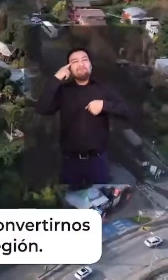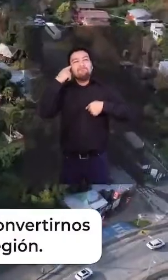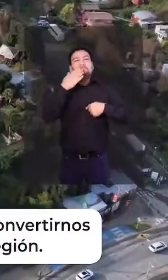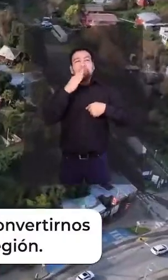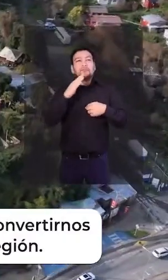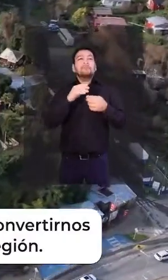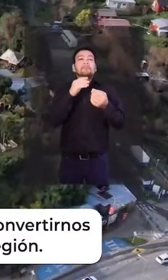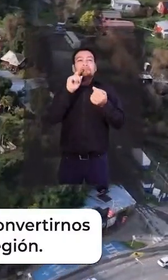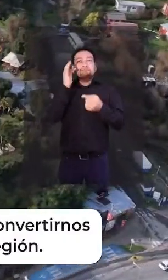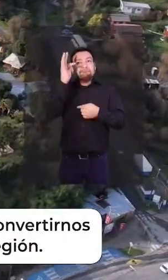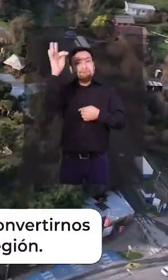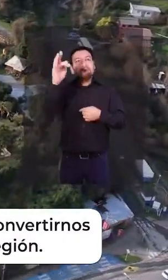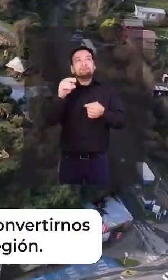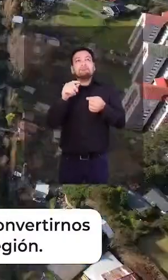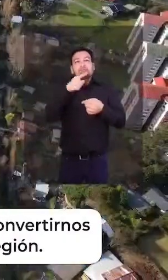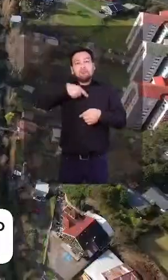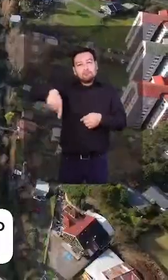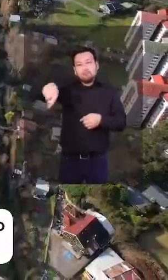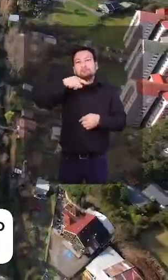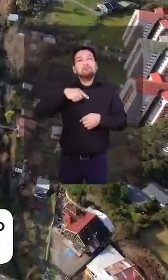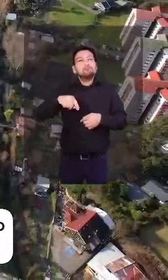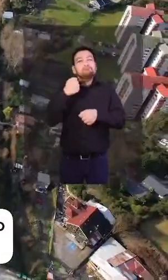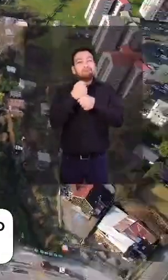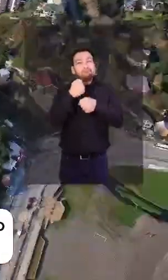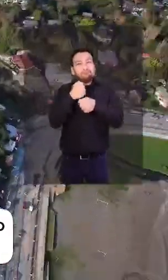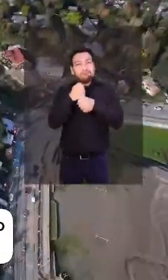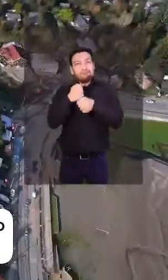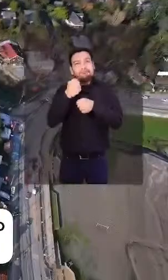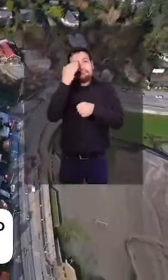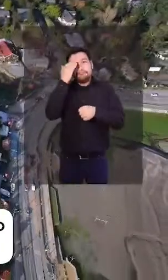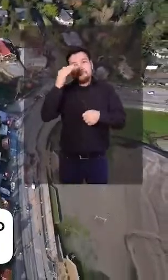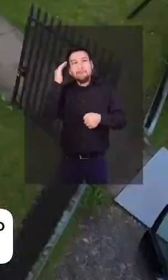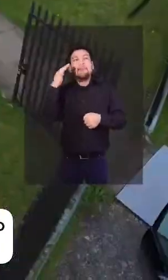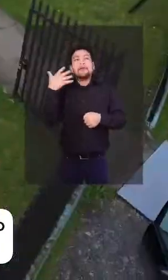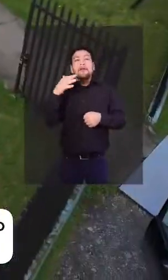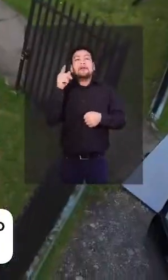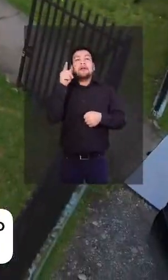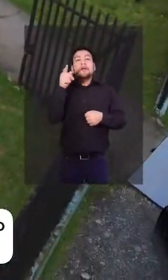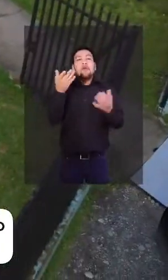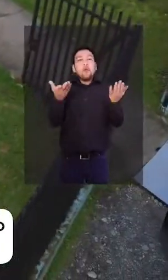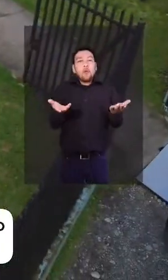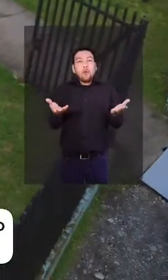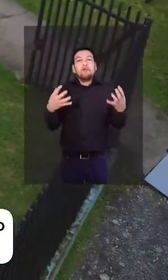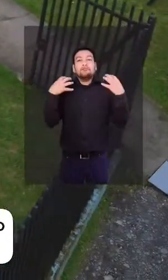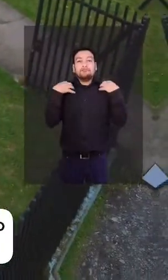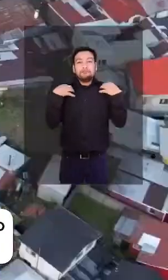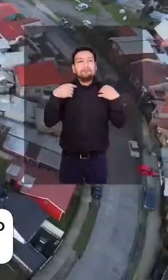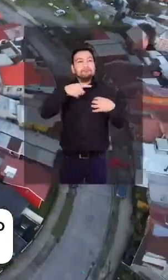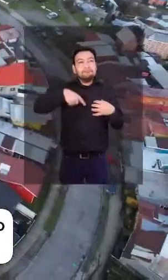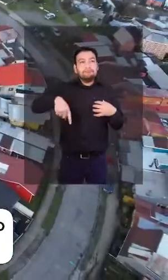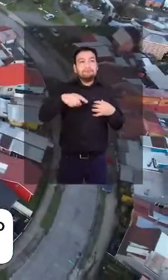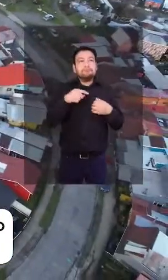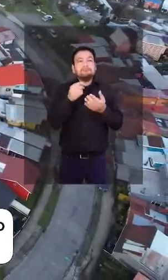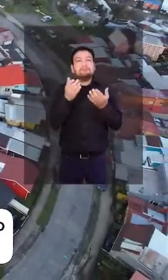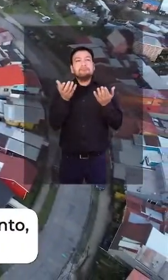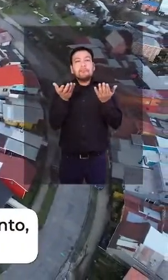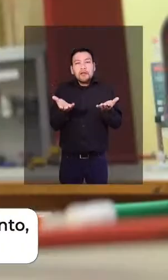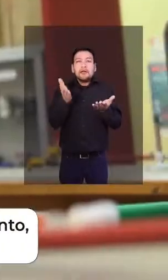educación superior en la región, consolidándonos como un centro académico de relevancia en la capital